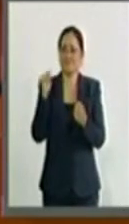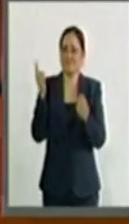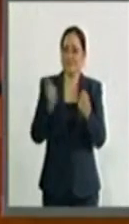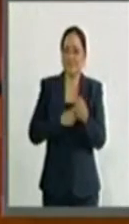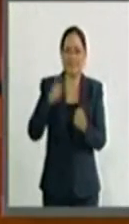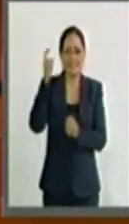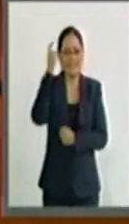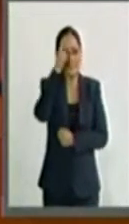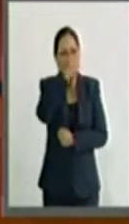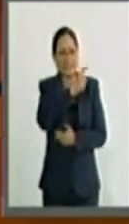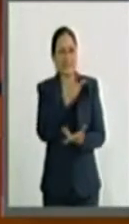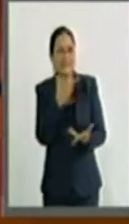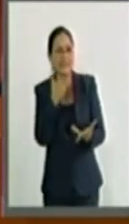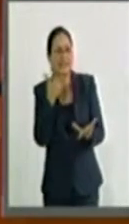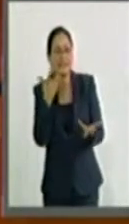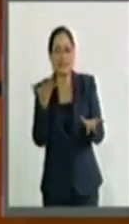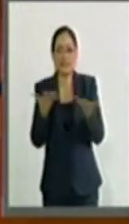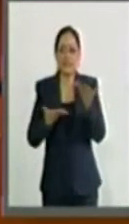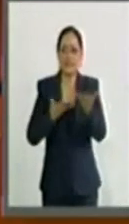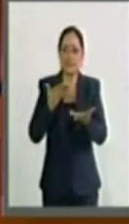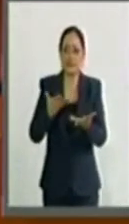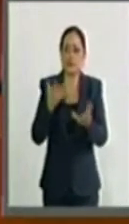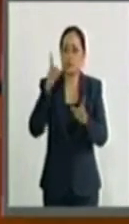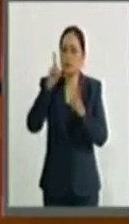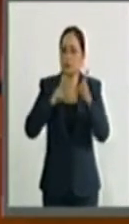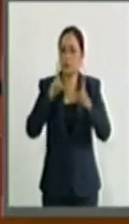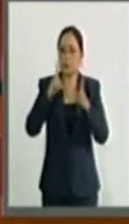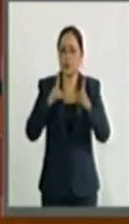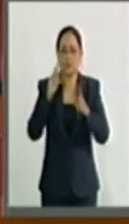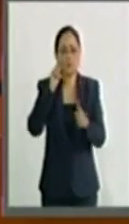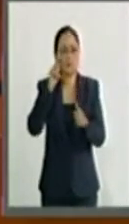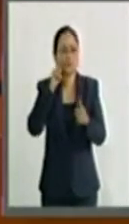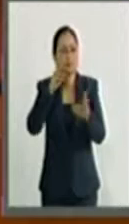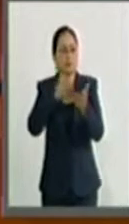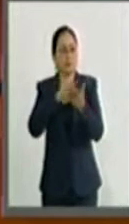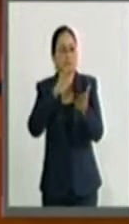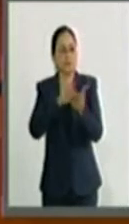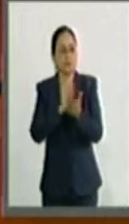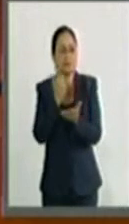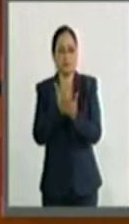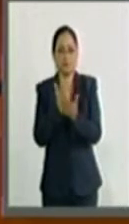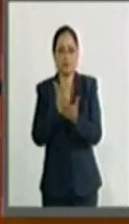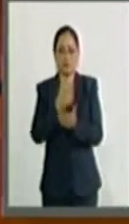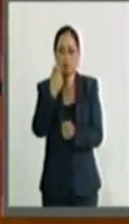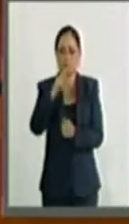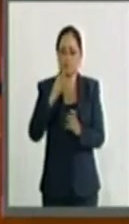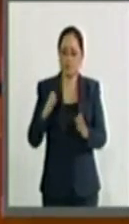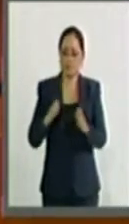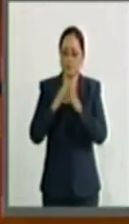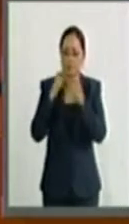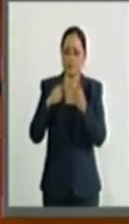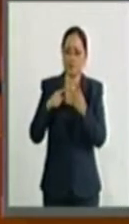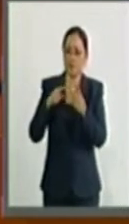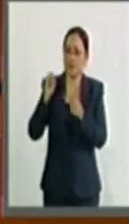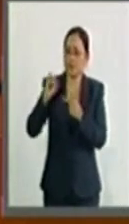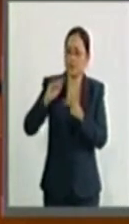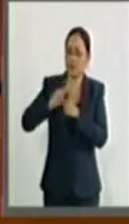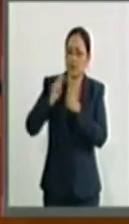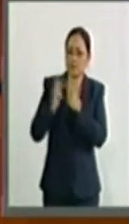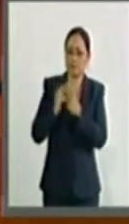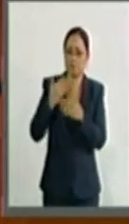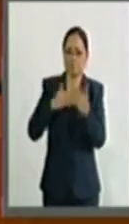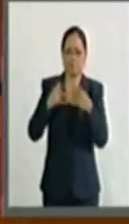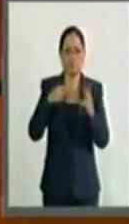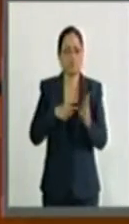complejo. Las previsiones de crecimiento de las economías, tanto emergentes como avanzadas,